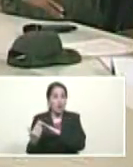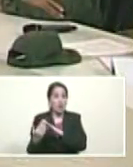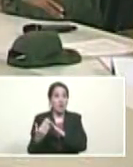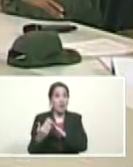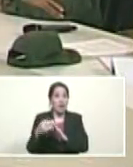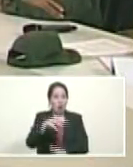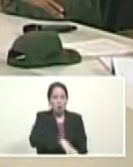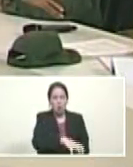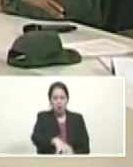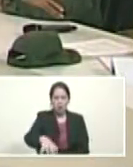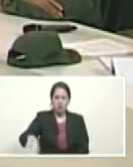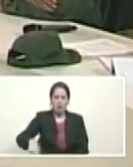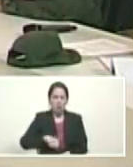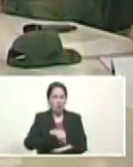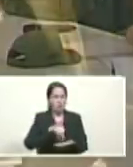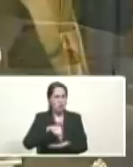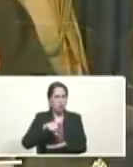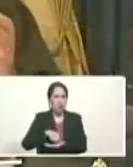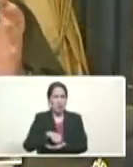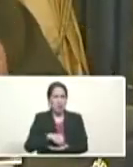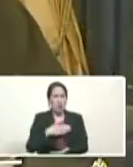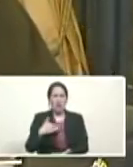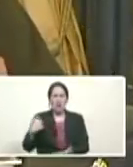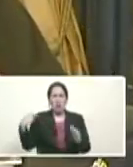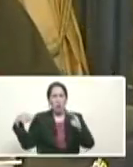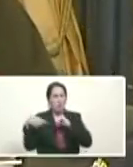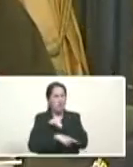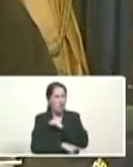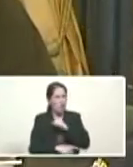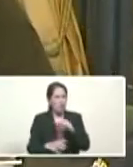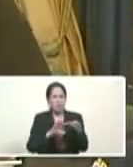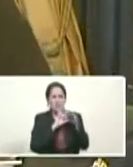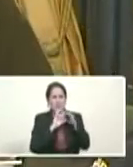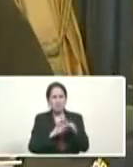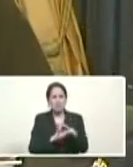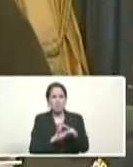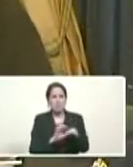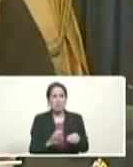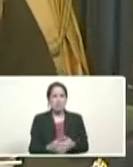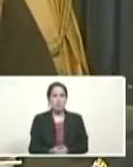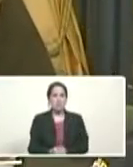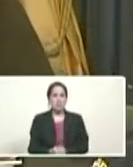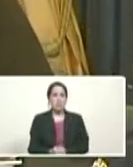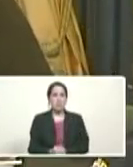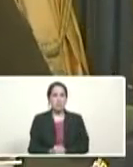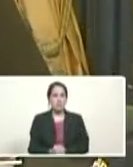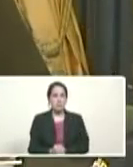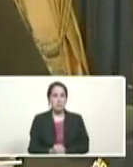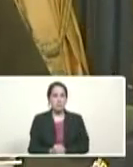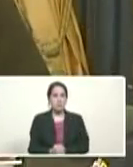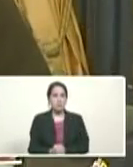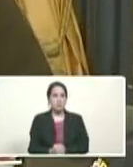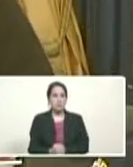y pueblos del país quiero ir a fondo a fondo en eso